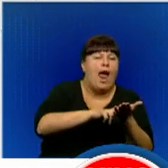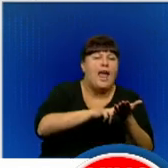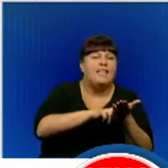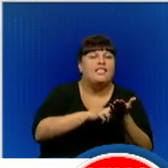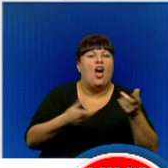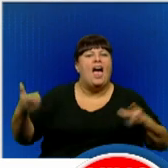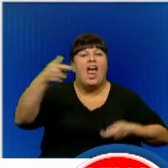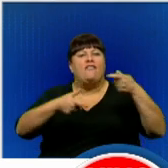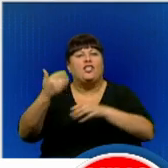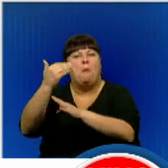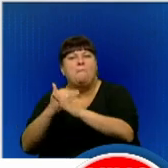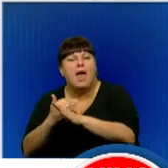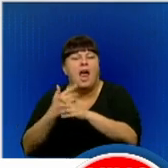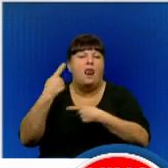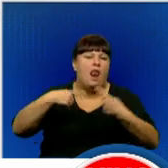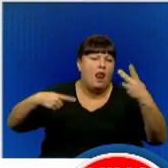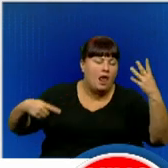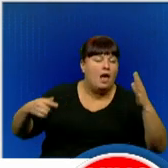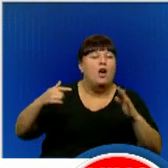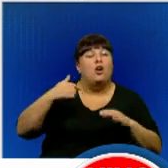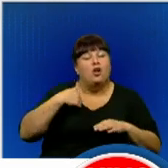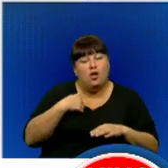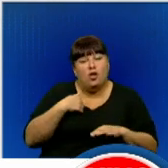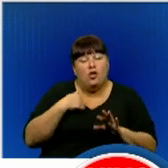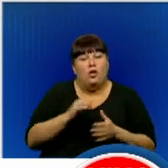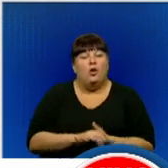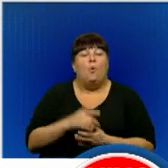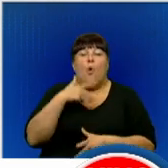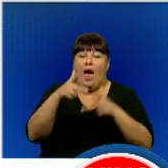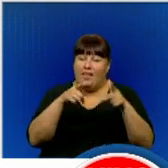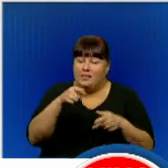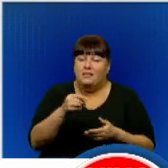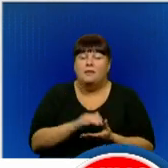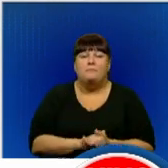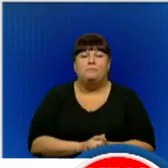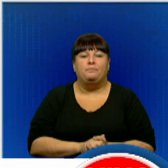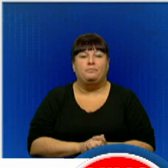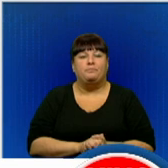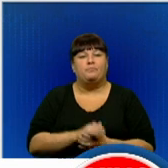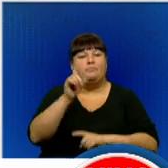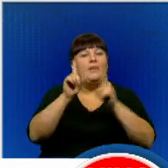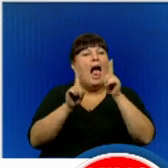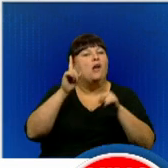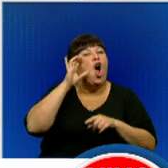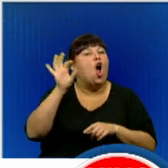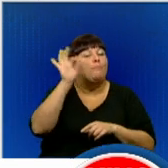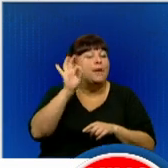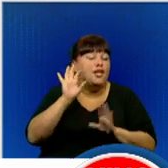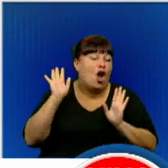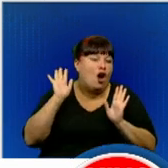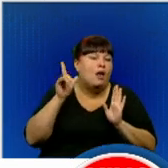inversiones etcétera etcétera que me permiten decir que hay algunas opiniones que por lo menos